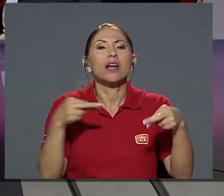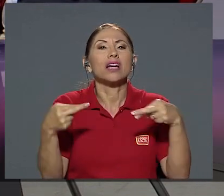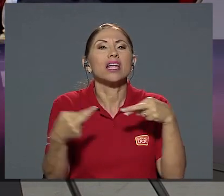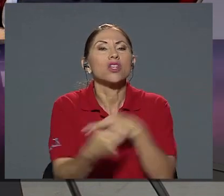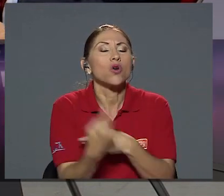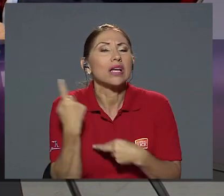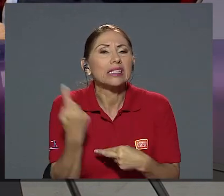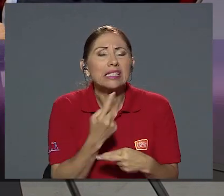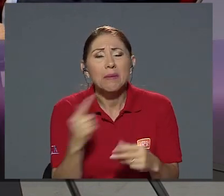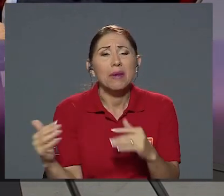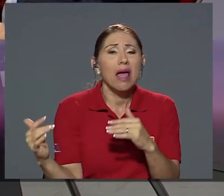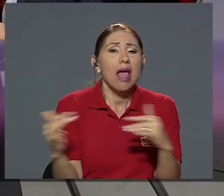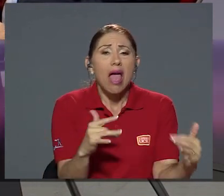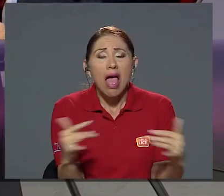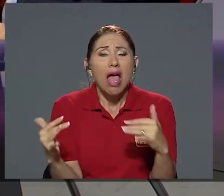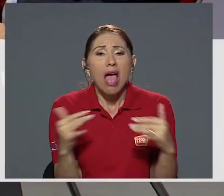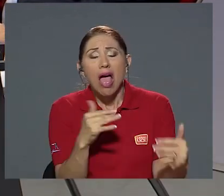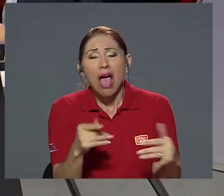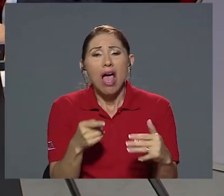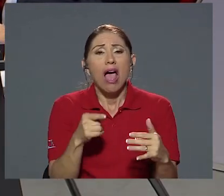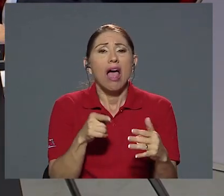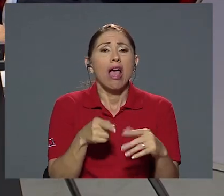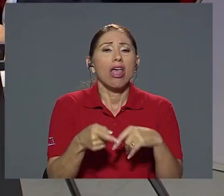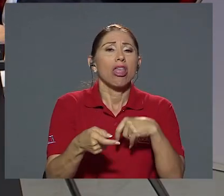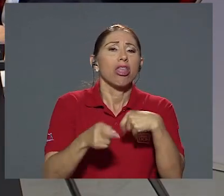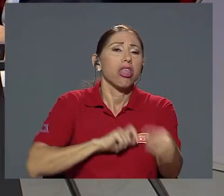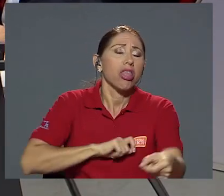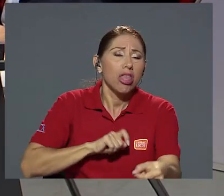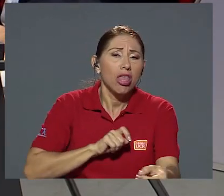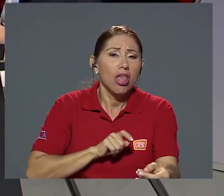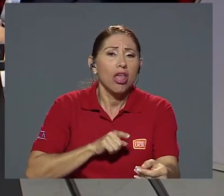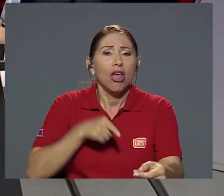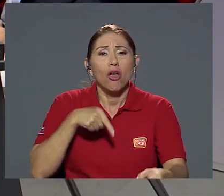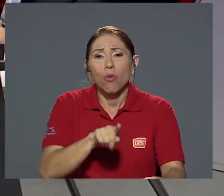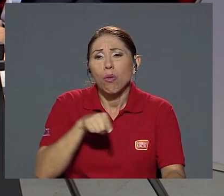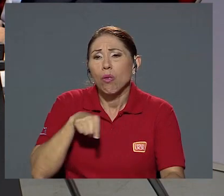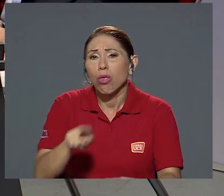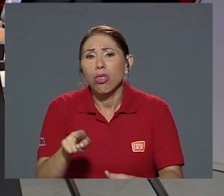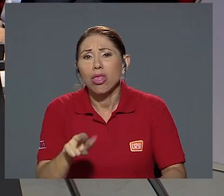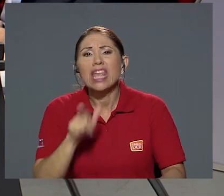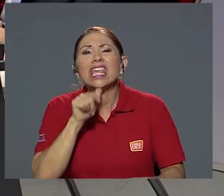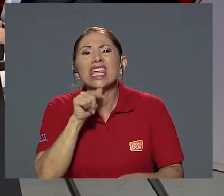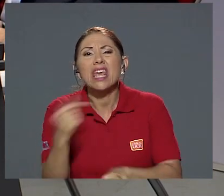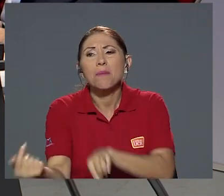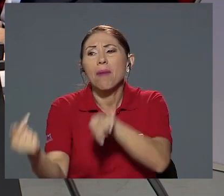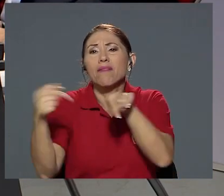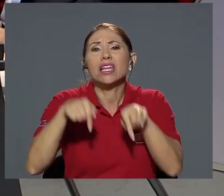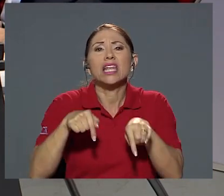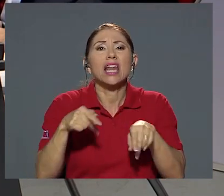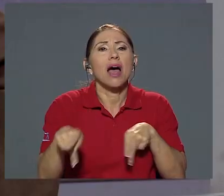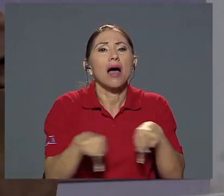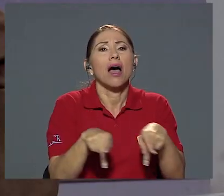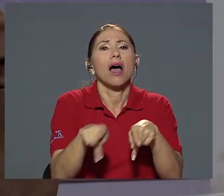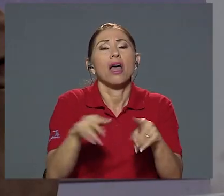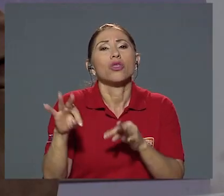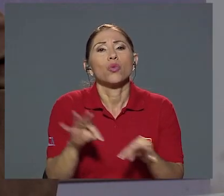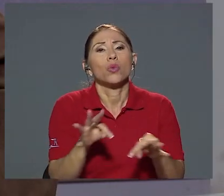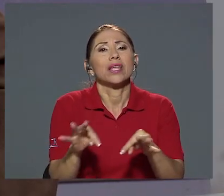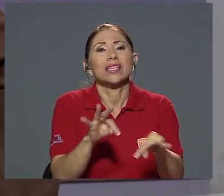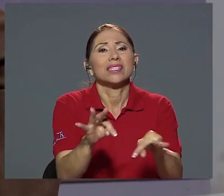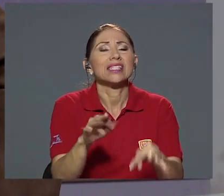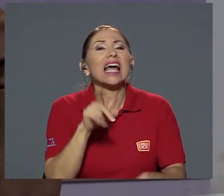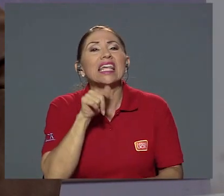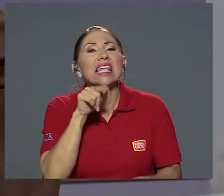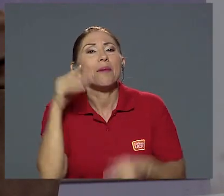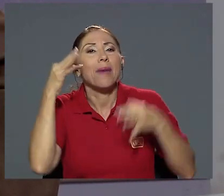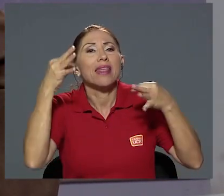conflicto social, en la violencia, en conflictos políticos. ¿Quién va a venir de turista a nuestros países? ¿Quién